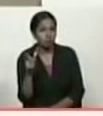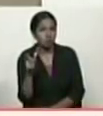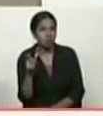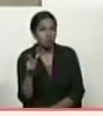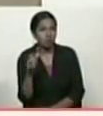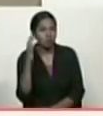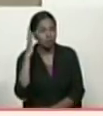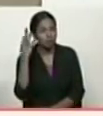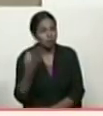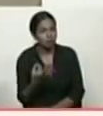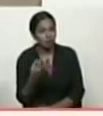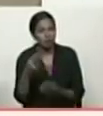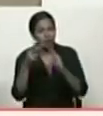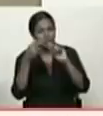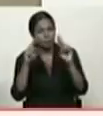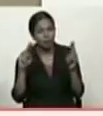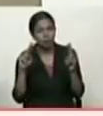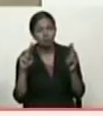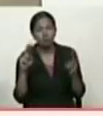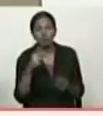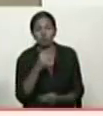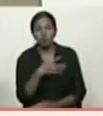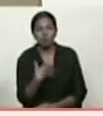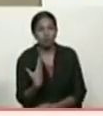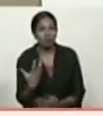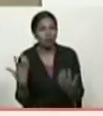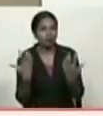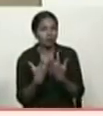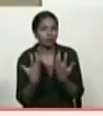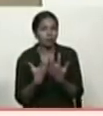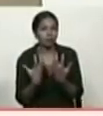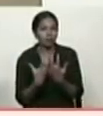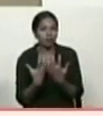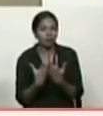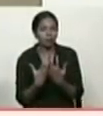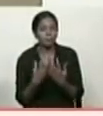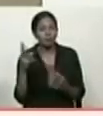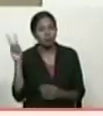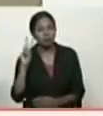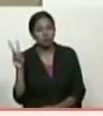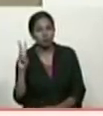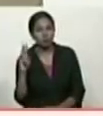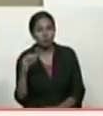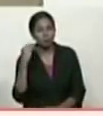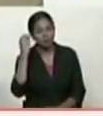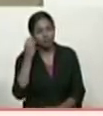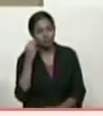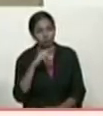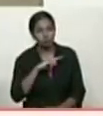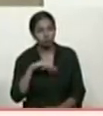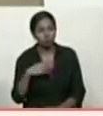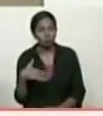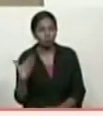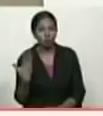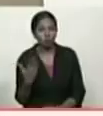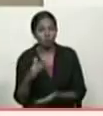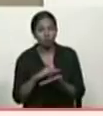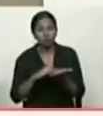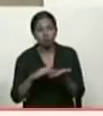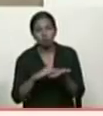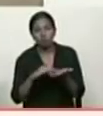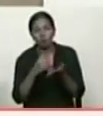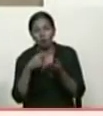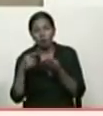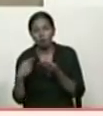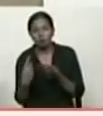en la paz, que no quiera guerras ni invasiones para Venezuela, que crea que somos capaces de resolver nuestros asuntos entre